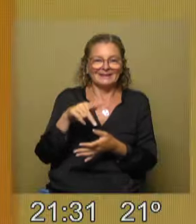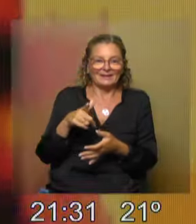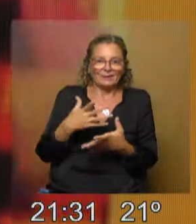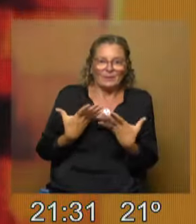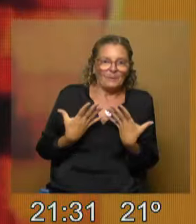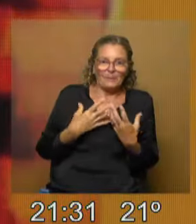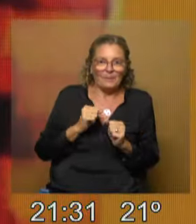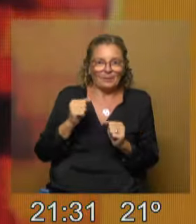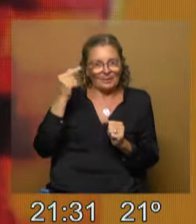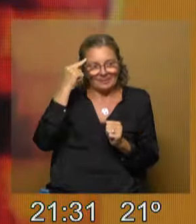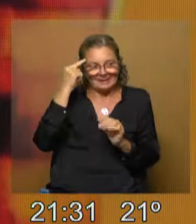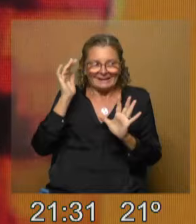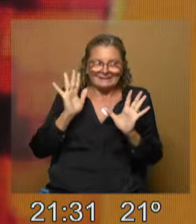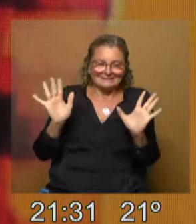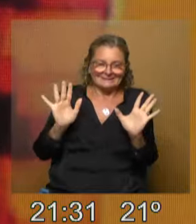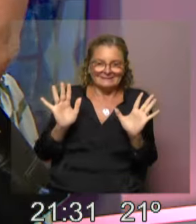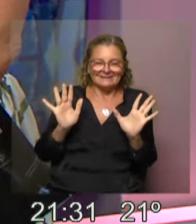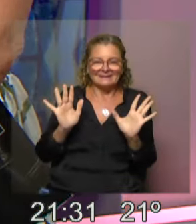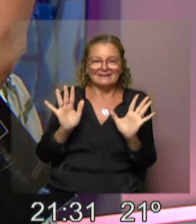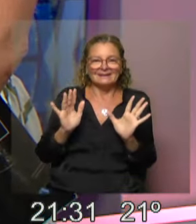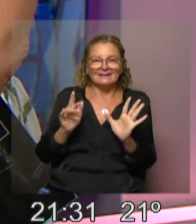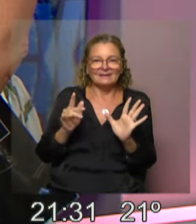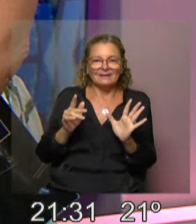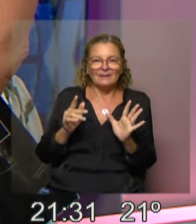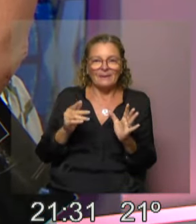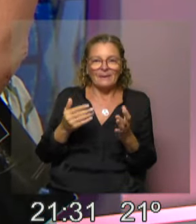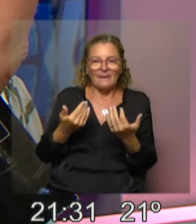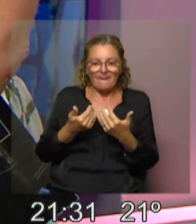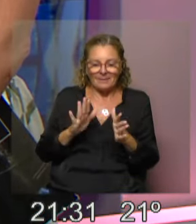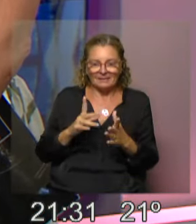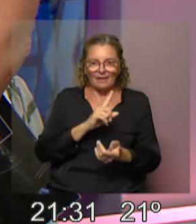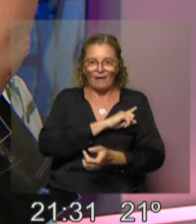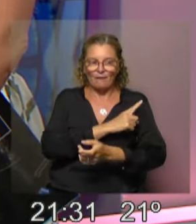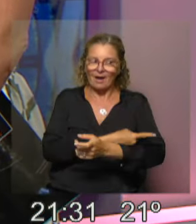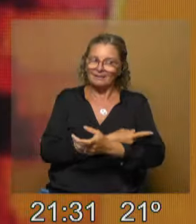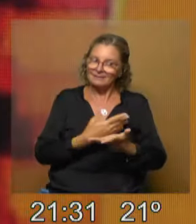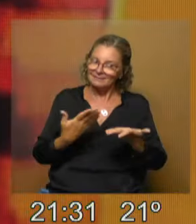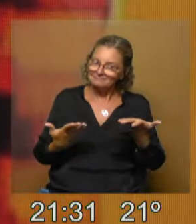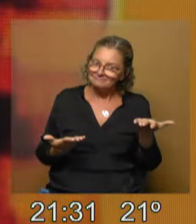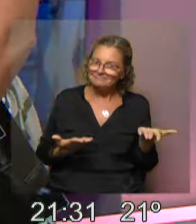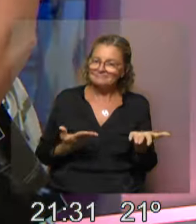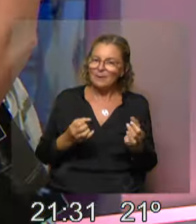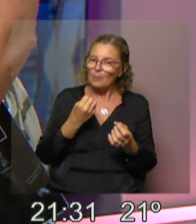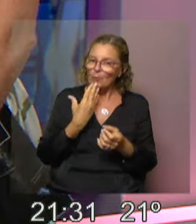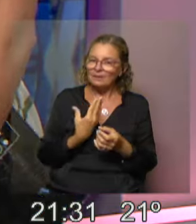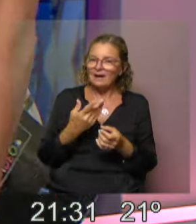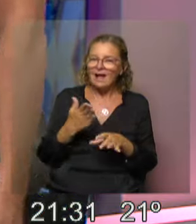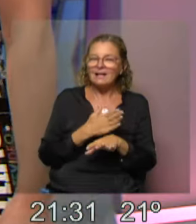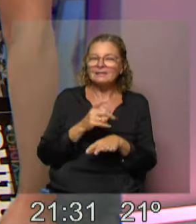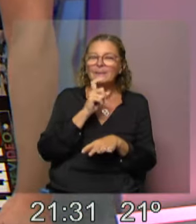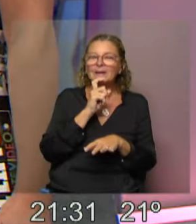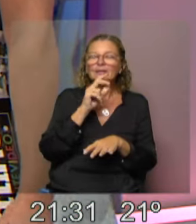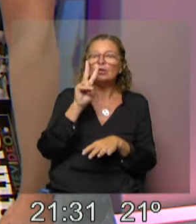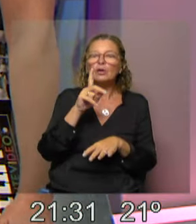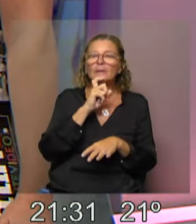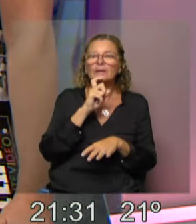todavía. Sí, no. Claro, empezás fuerte. Está buenísimo eso. Y antes, ahora, en marzo, el 2 de marzo,